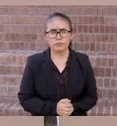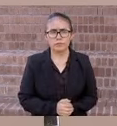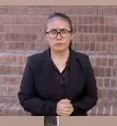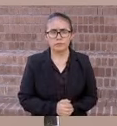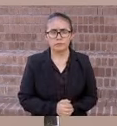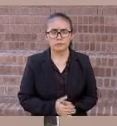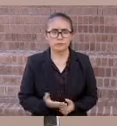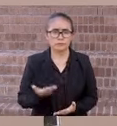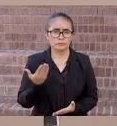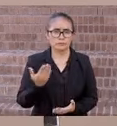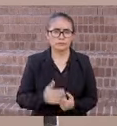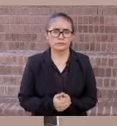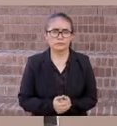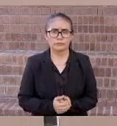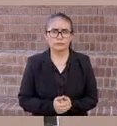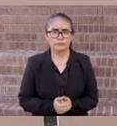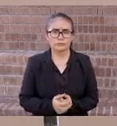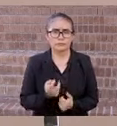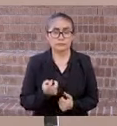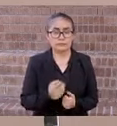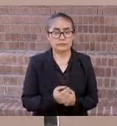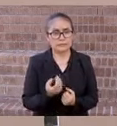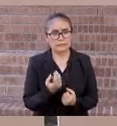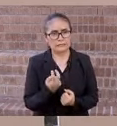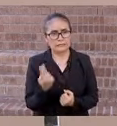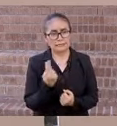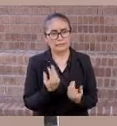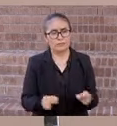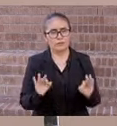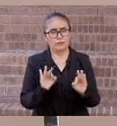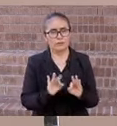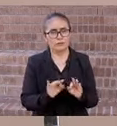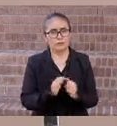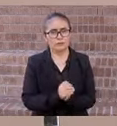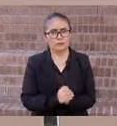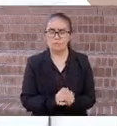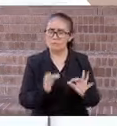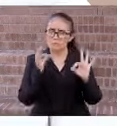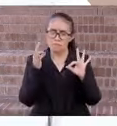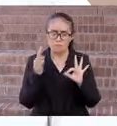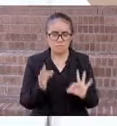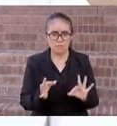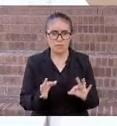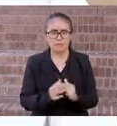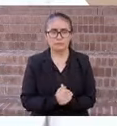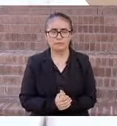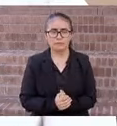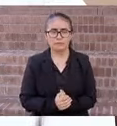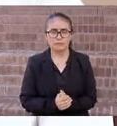además de ser necesarias están bien hechas